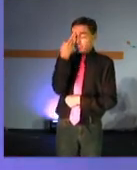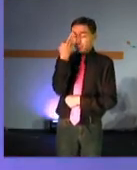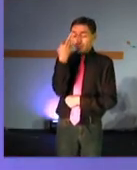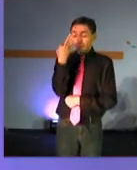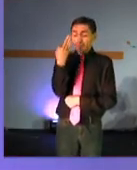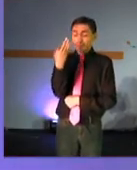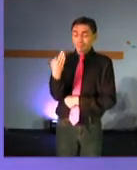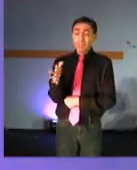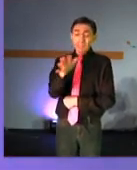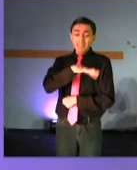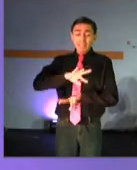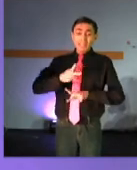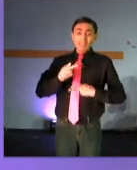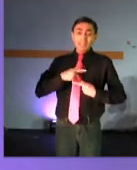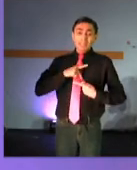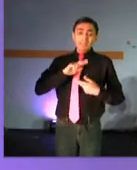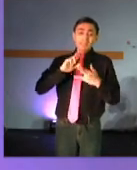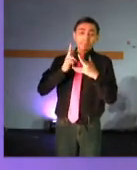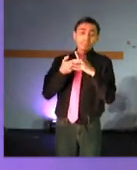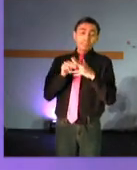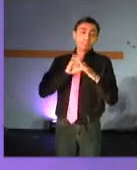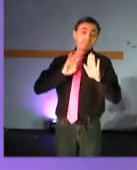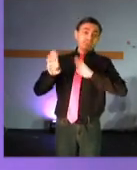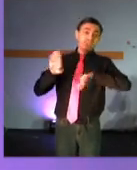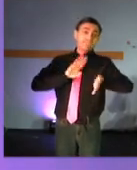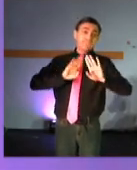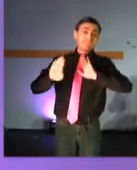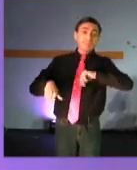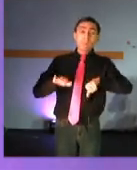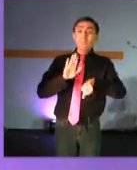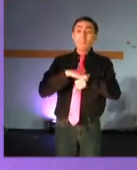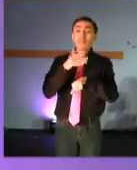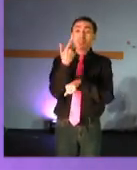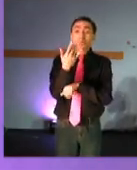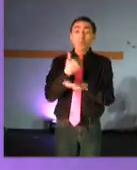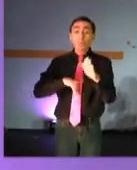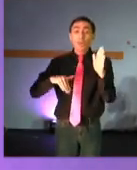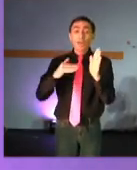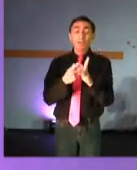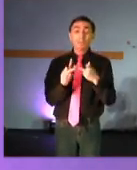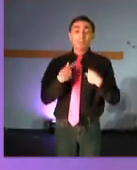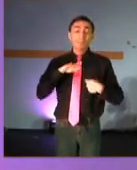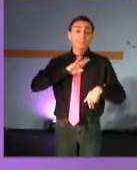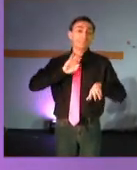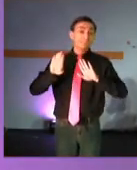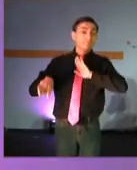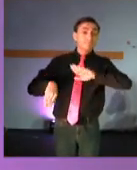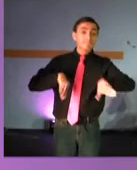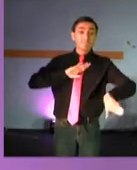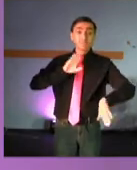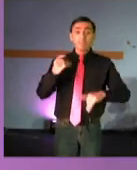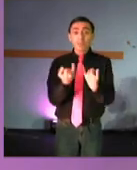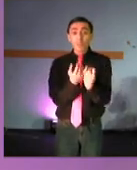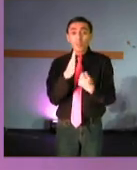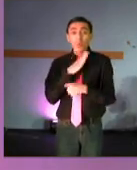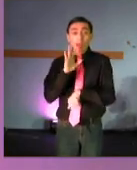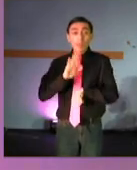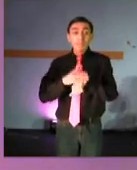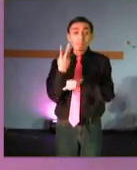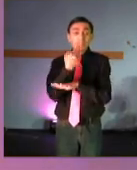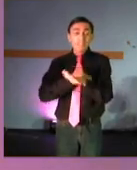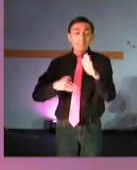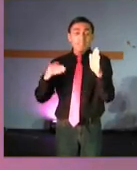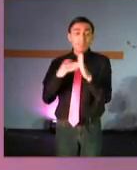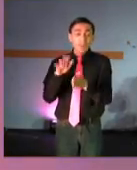más de 50 mil muertos y que había dejado más de 3 mil campesinos